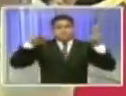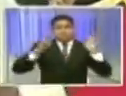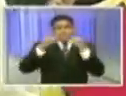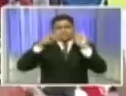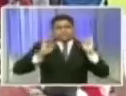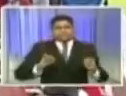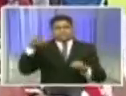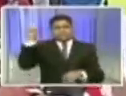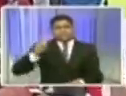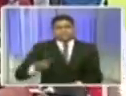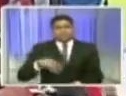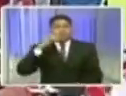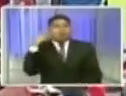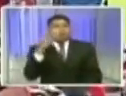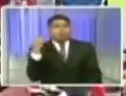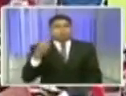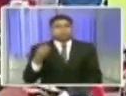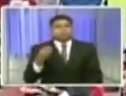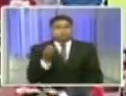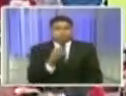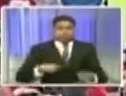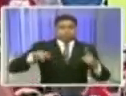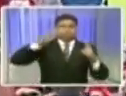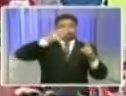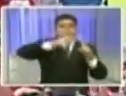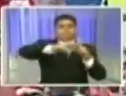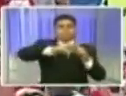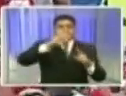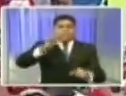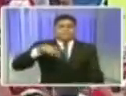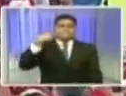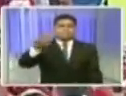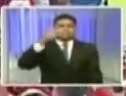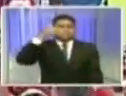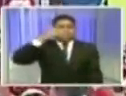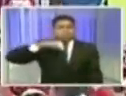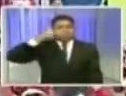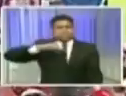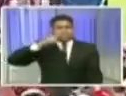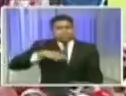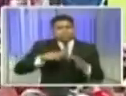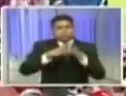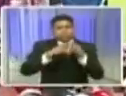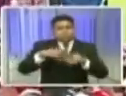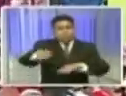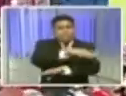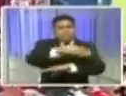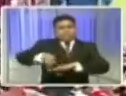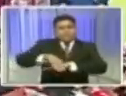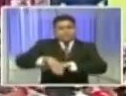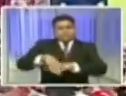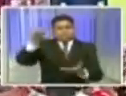La juventud debe sumarse el próximo sábado en las calles de todas las capitales del país.